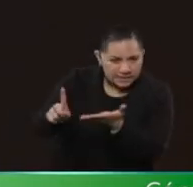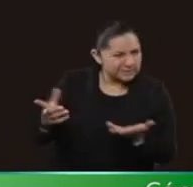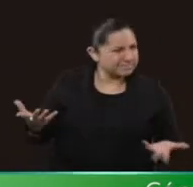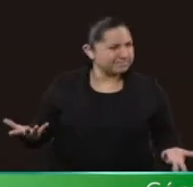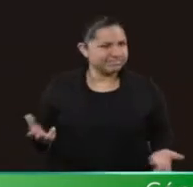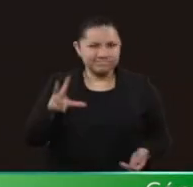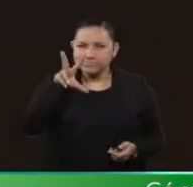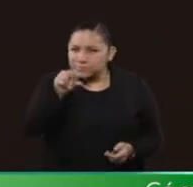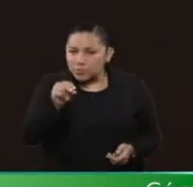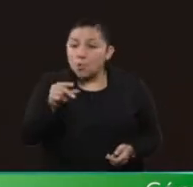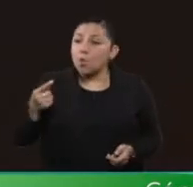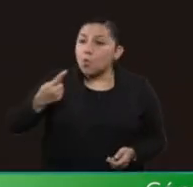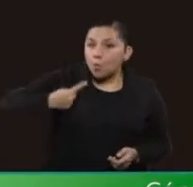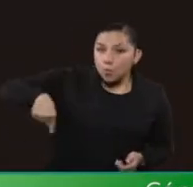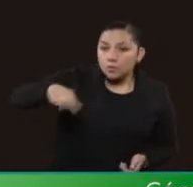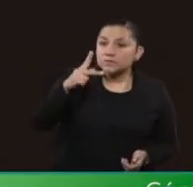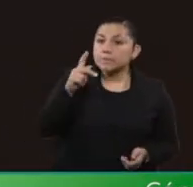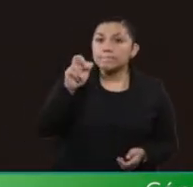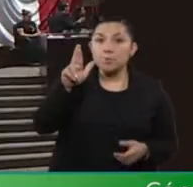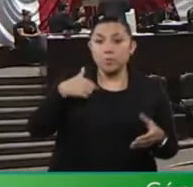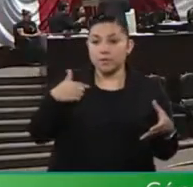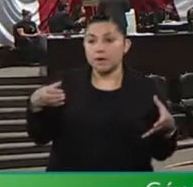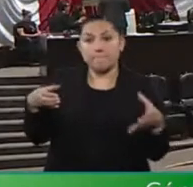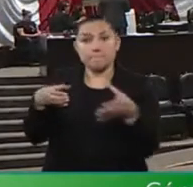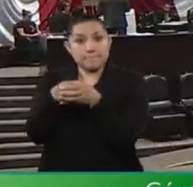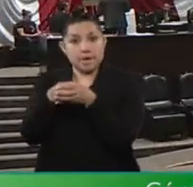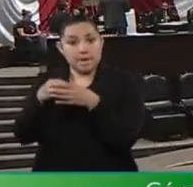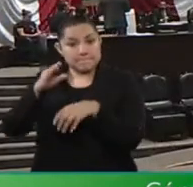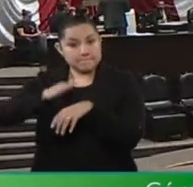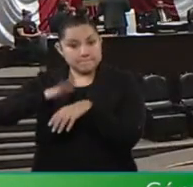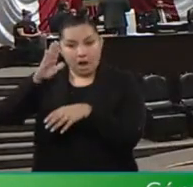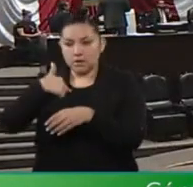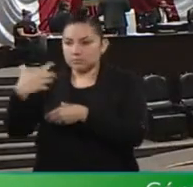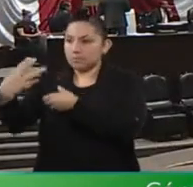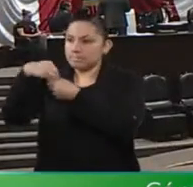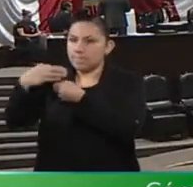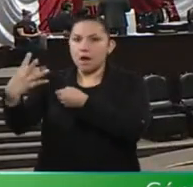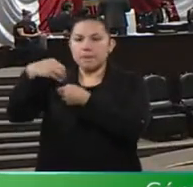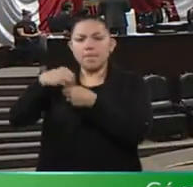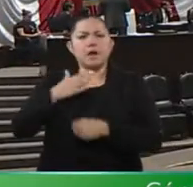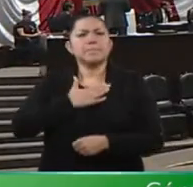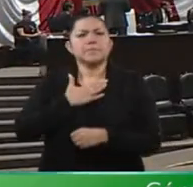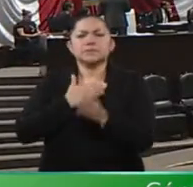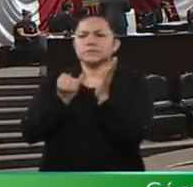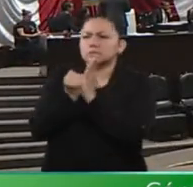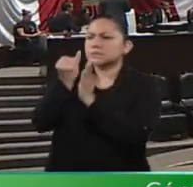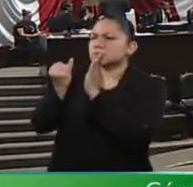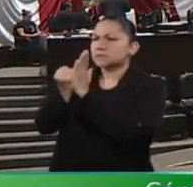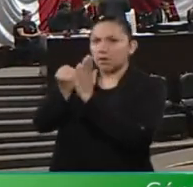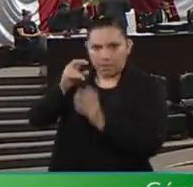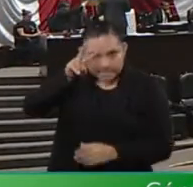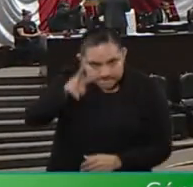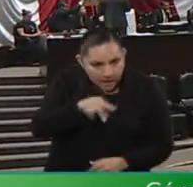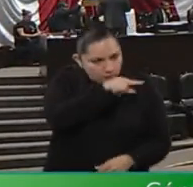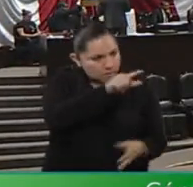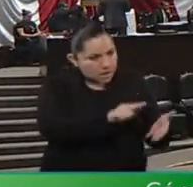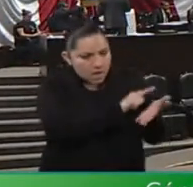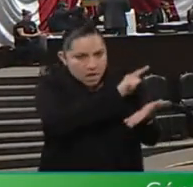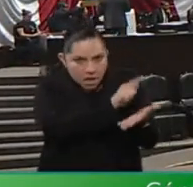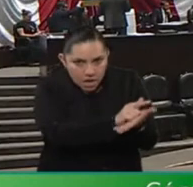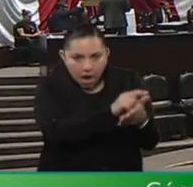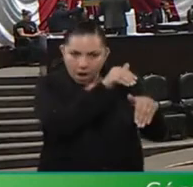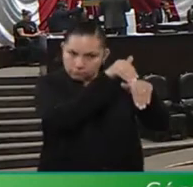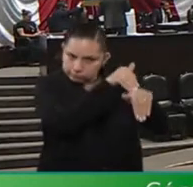el poder y se vuelve más discrecional. Cuando no es el imperio de las leyes las que rigen a la sociedad, sino la imposición